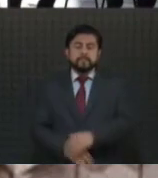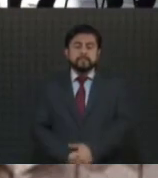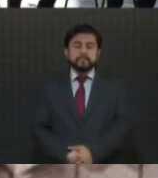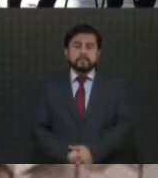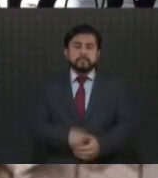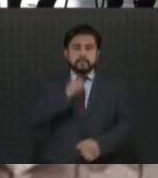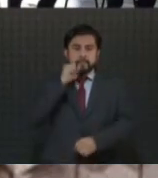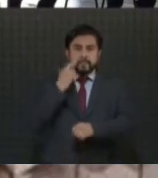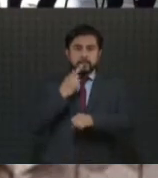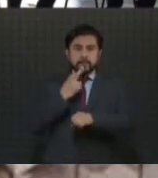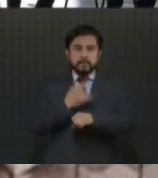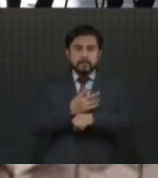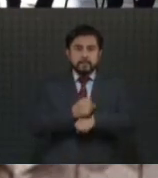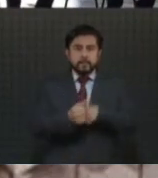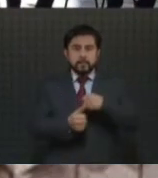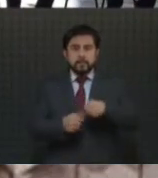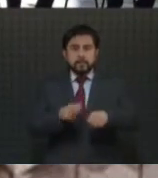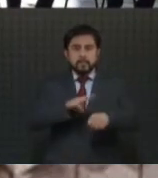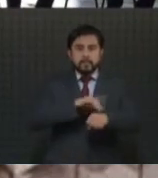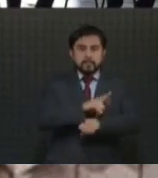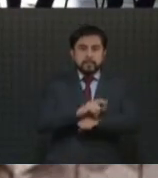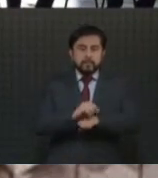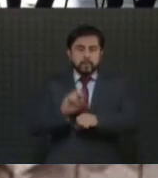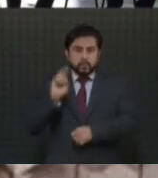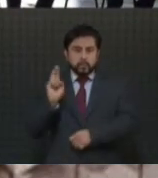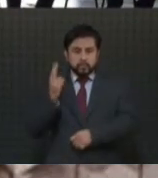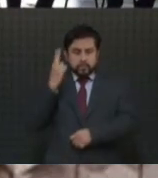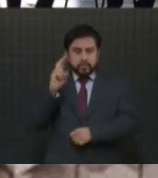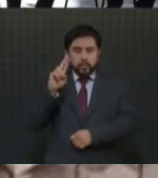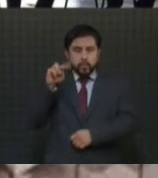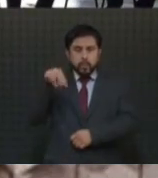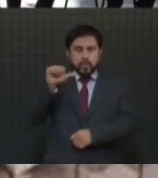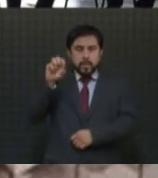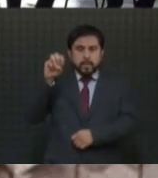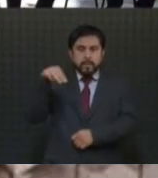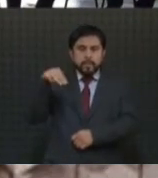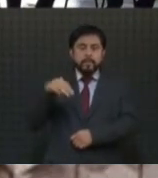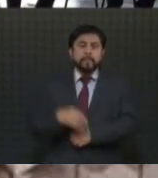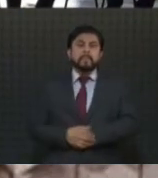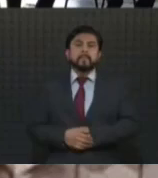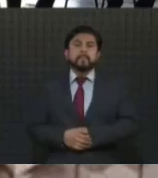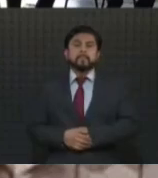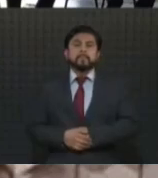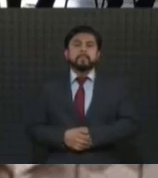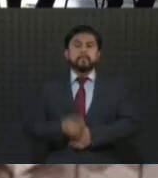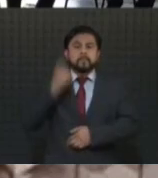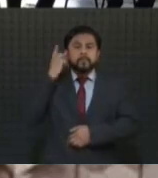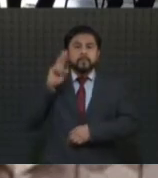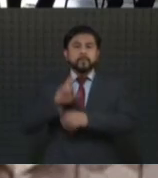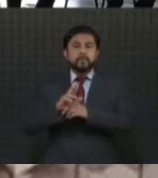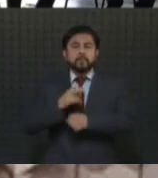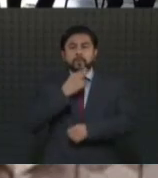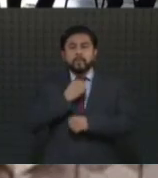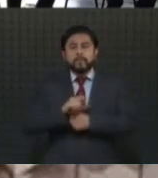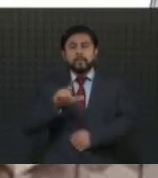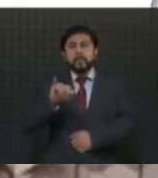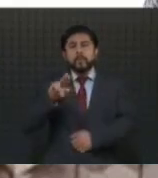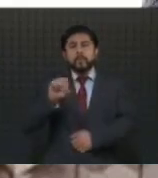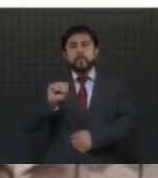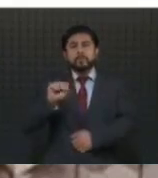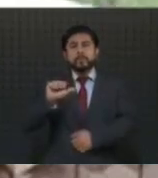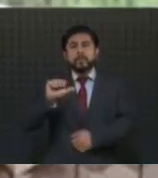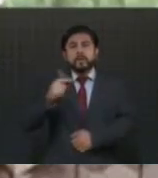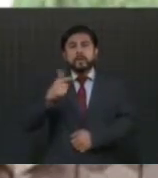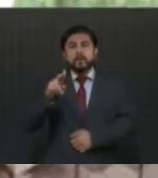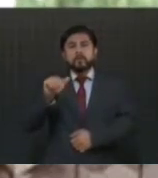El secretario administrativo de la Universidad Nacional Autónoma de México, doctor Luis Agustín Álvarez y Casa